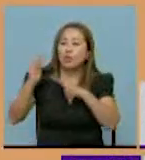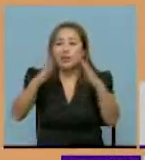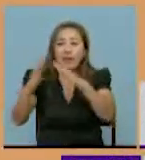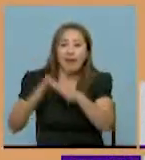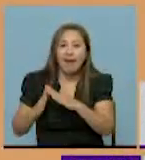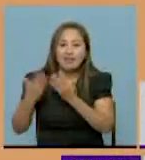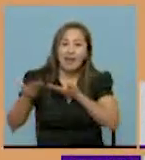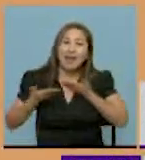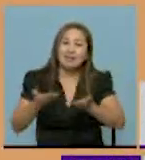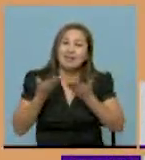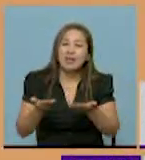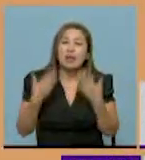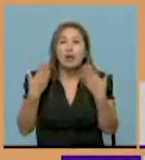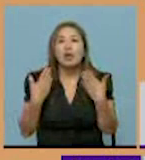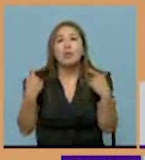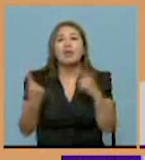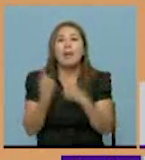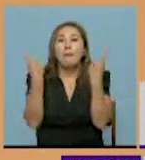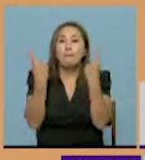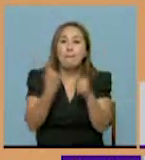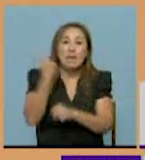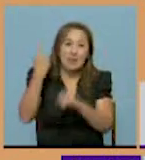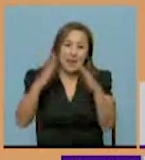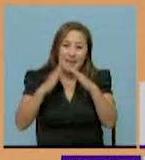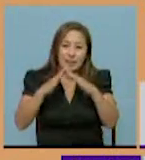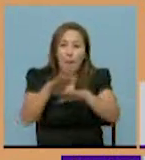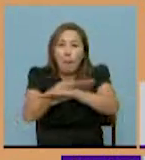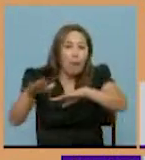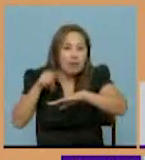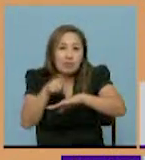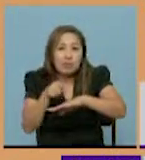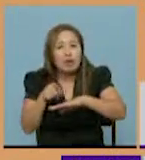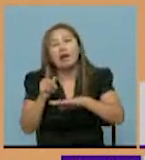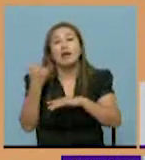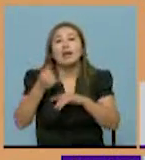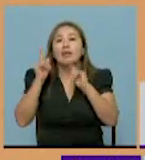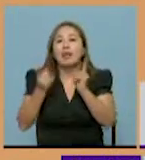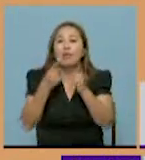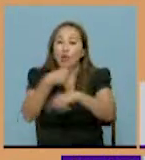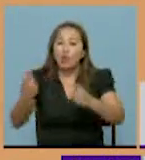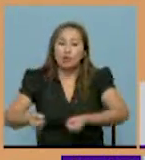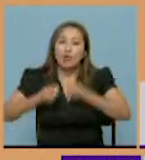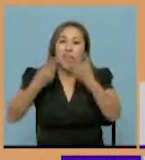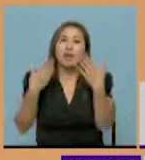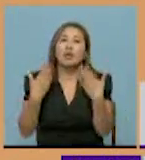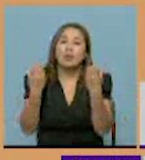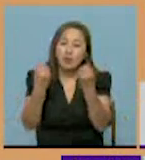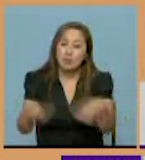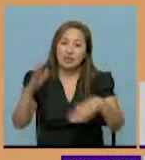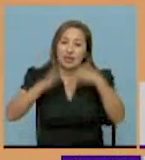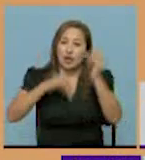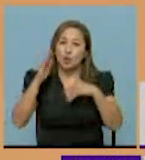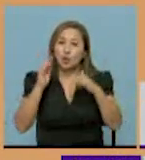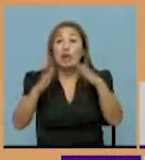de asistencia para que puedan construir su primera unidad básica de vivienda. Se está asistiendo también con materiales, como para que puedan